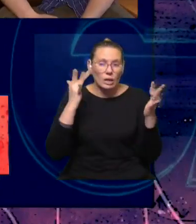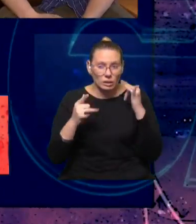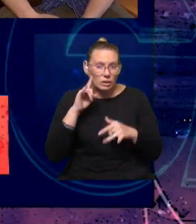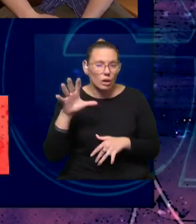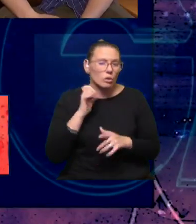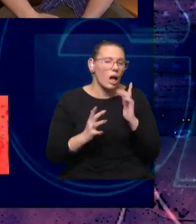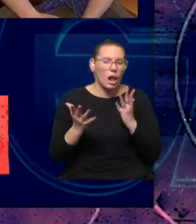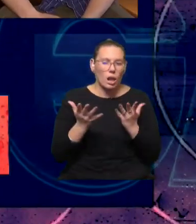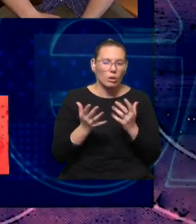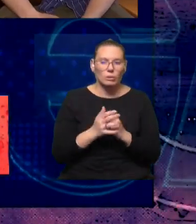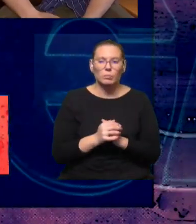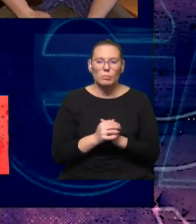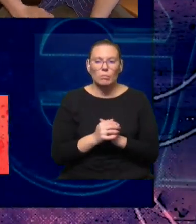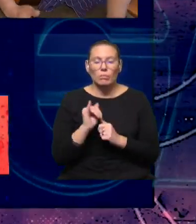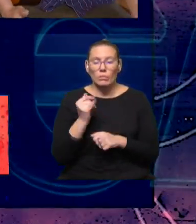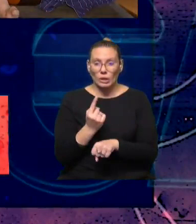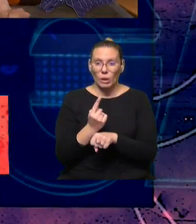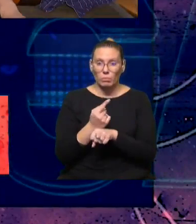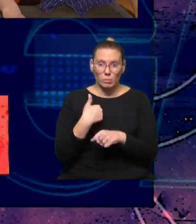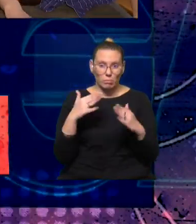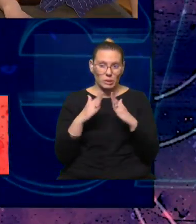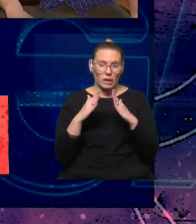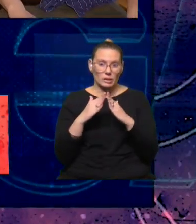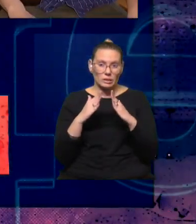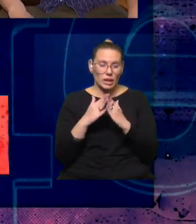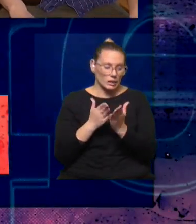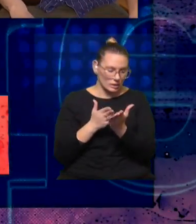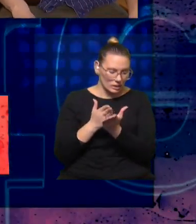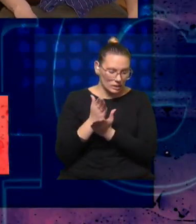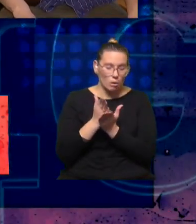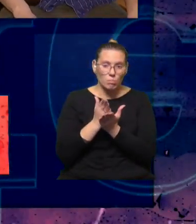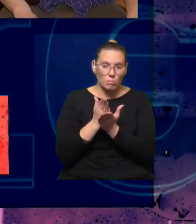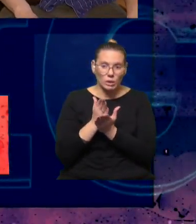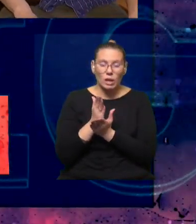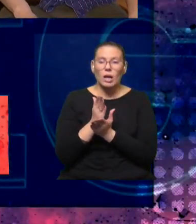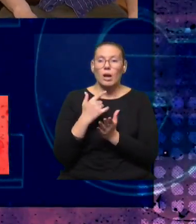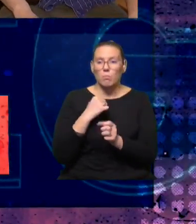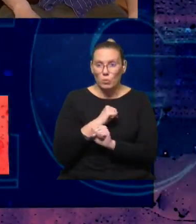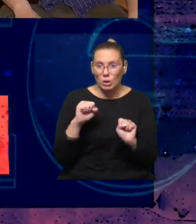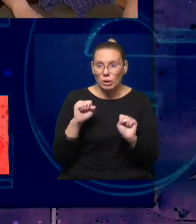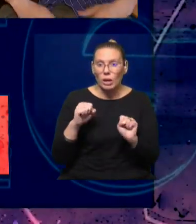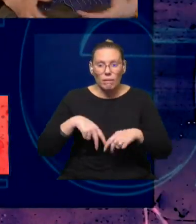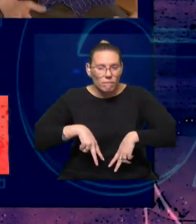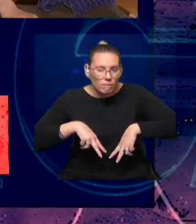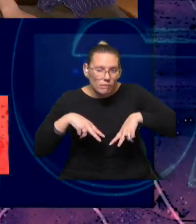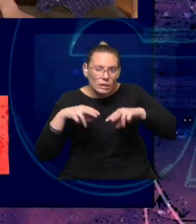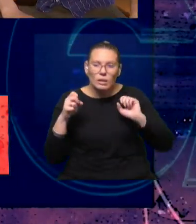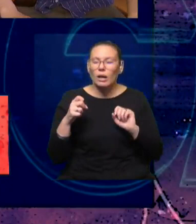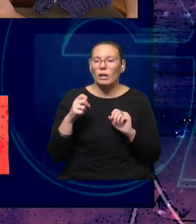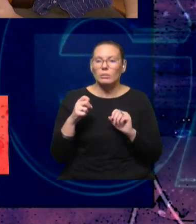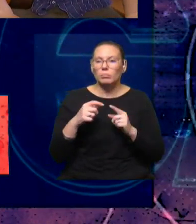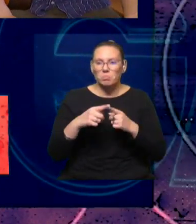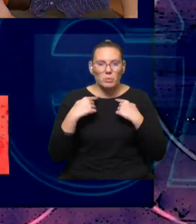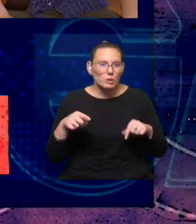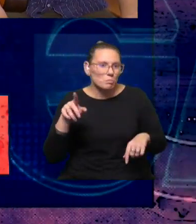recordás algo claro primero que en mi caso siempre tuve el acceso este estuvo mi alcance investigar y mucho